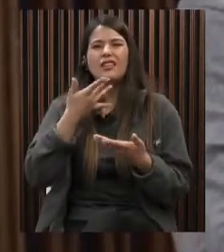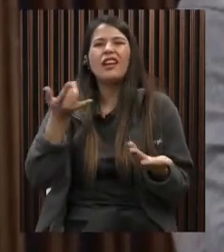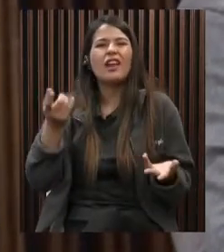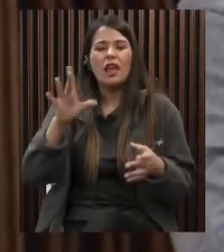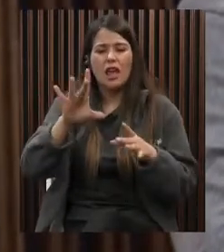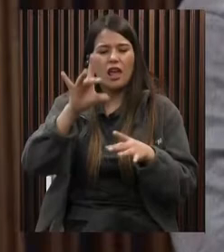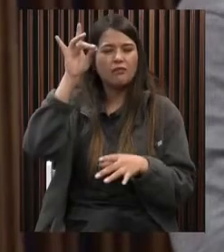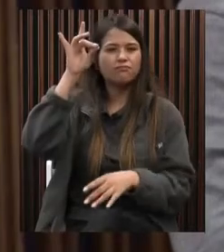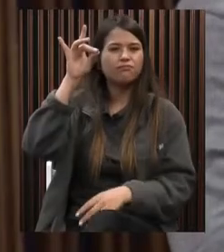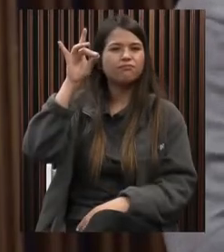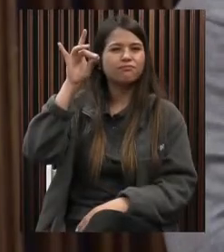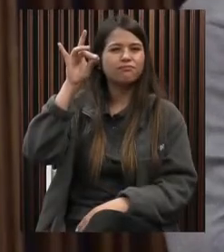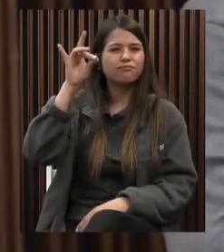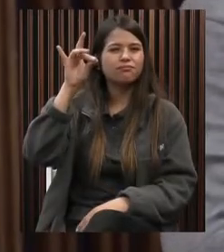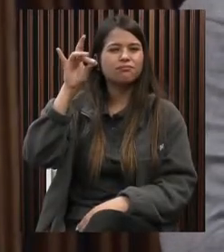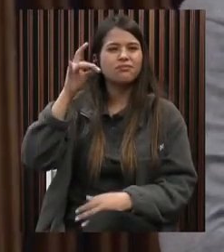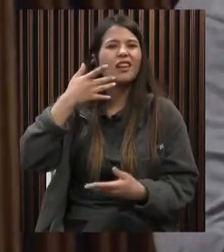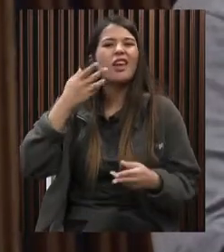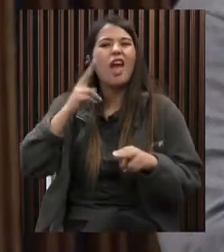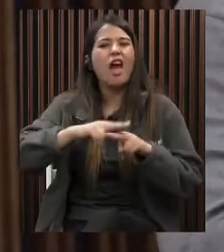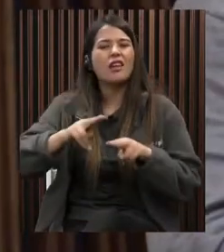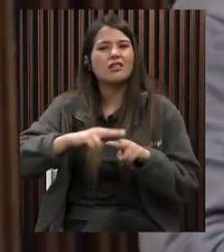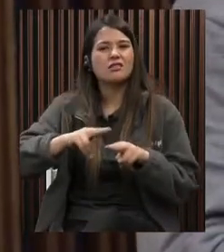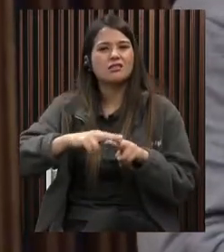elegiría? ¿Qué haría?